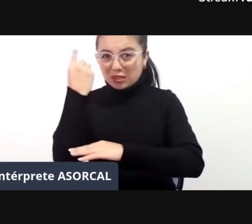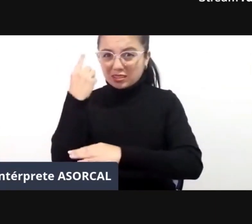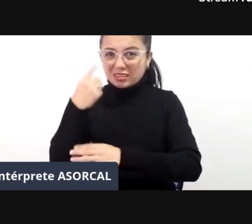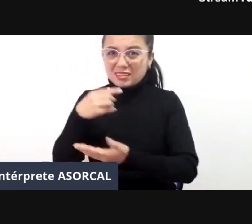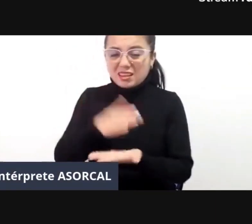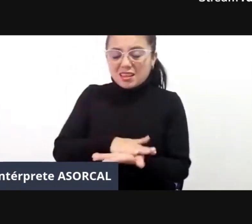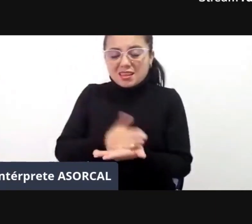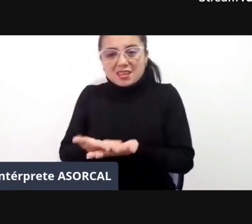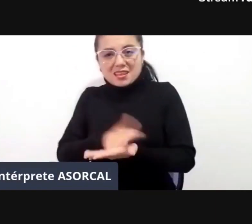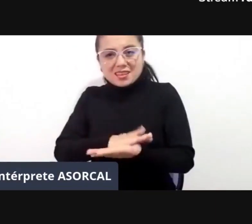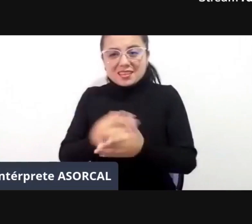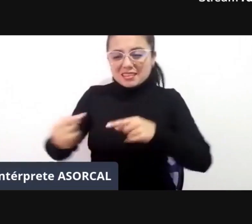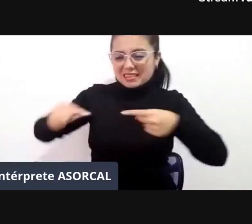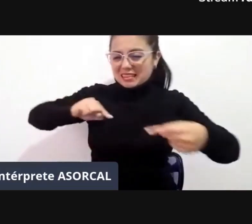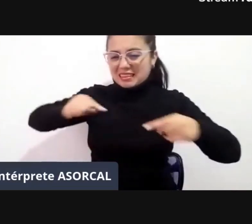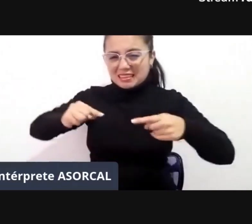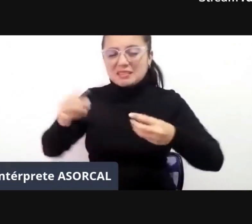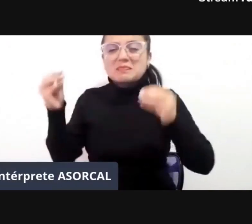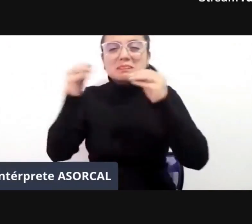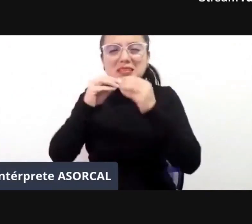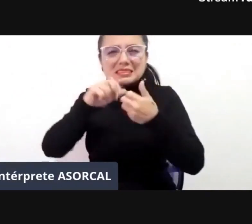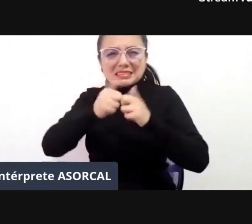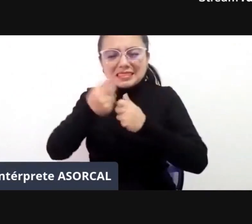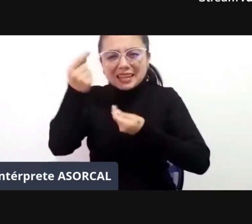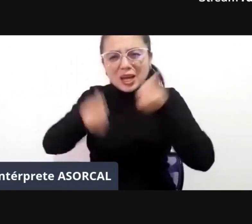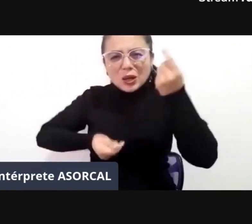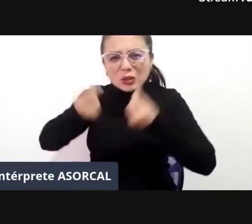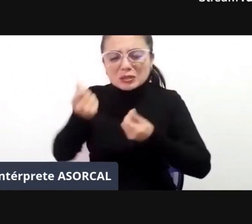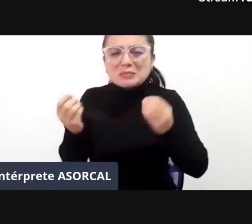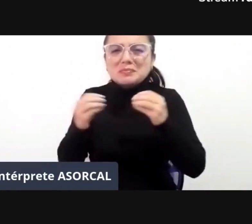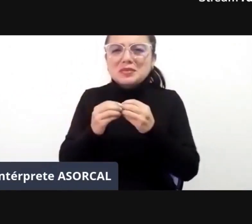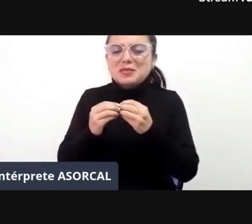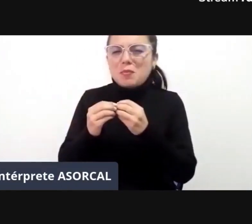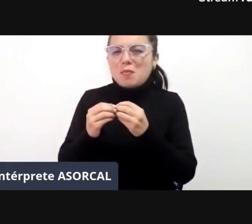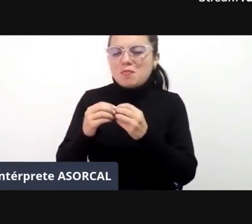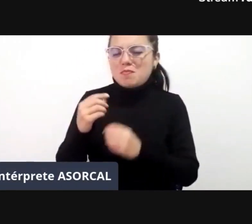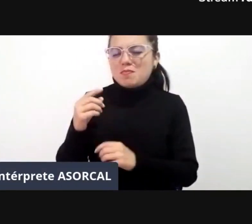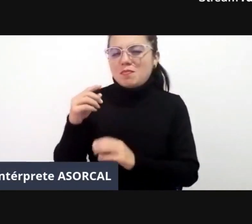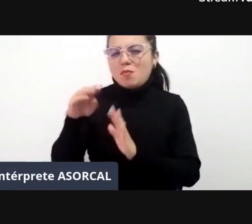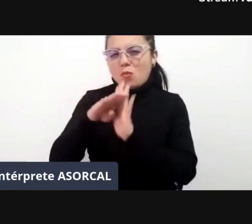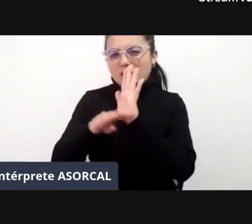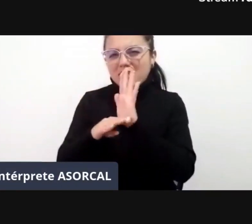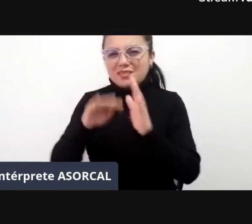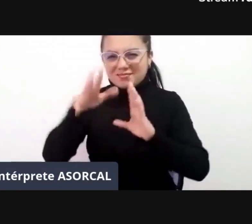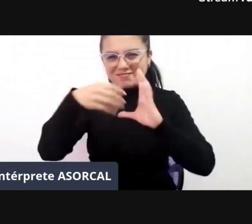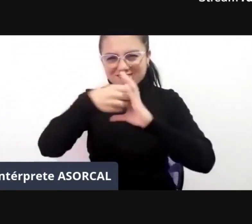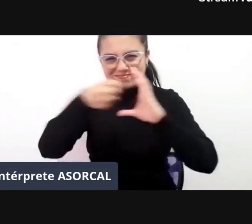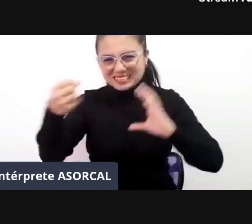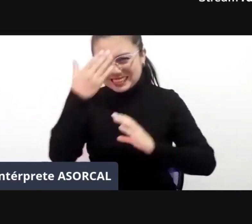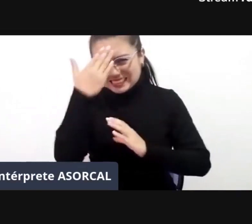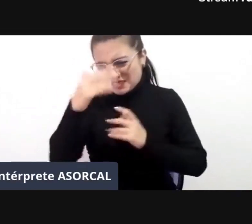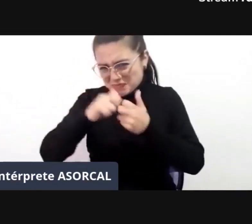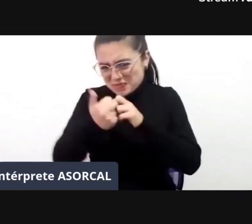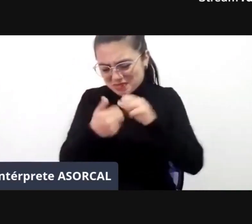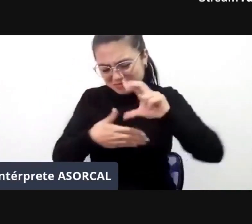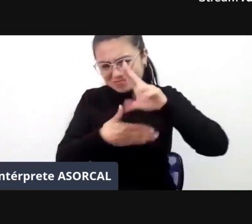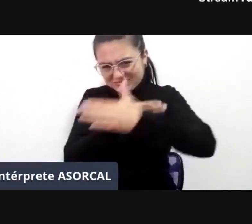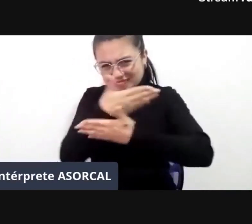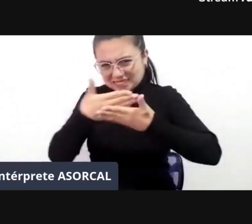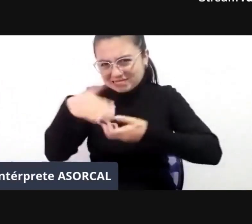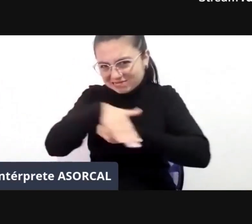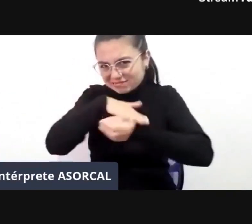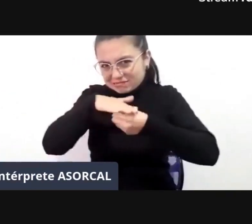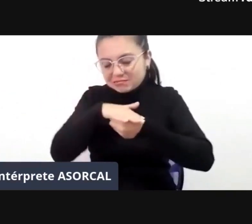aguda crisis económica y las duras políticas neoliberales de ajuste estructural que conocemos todos los latinoamericanos, crearon las condiciones